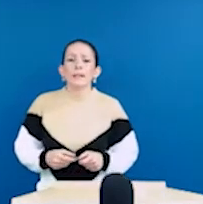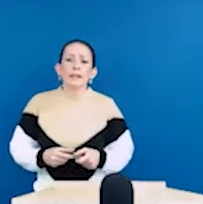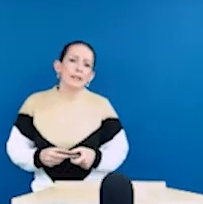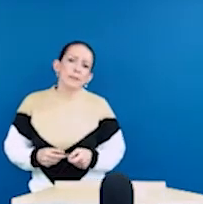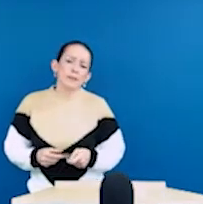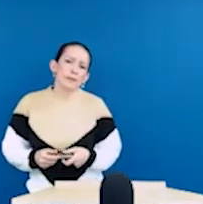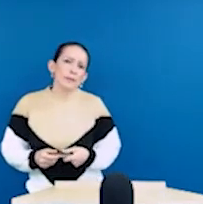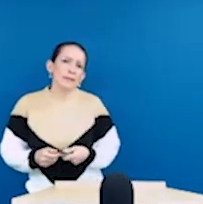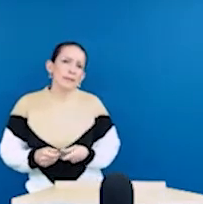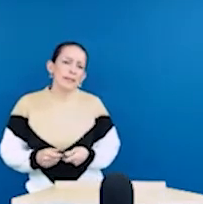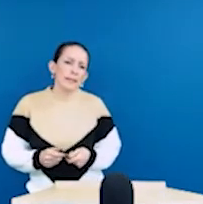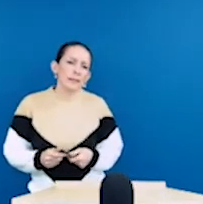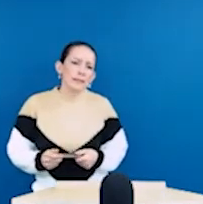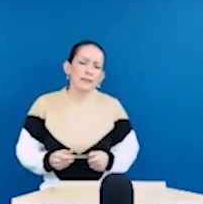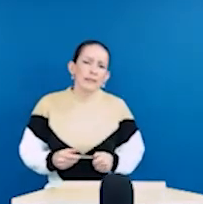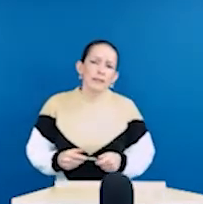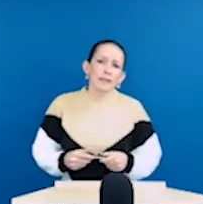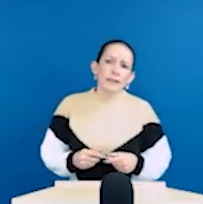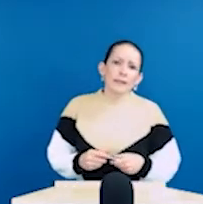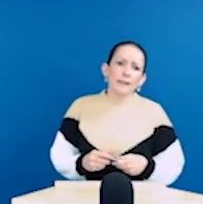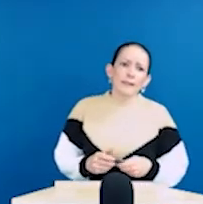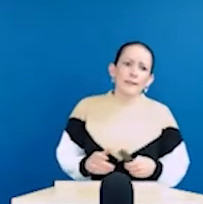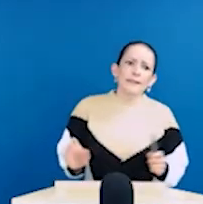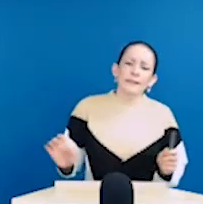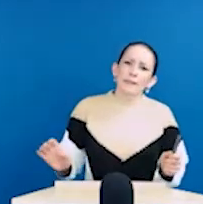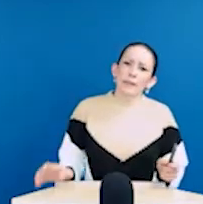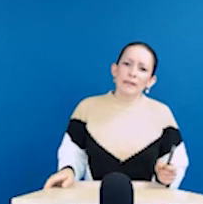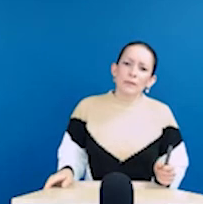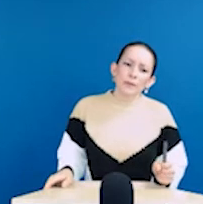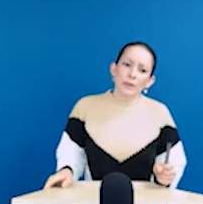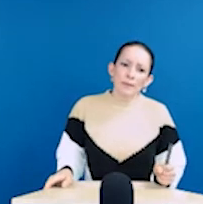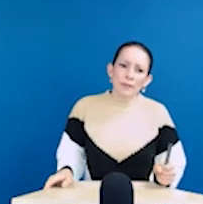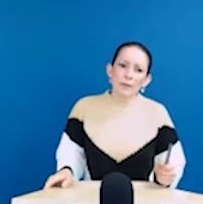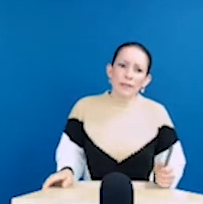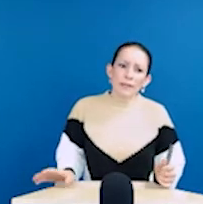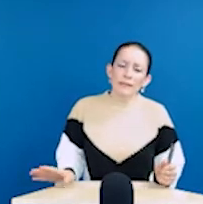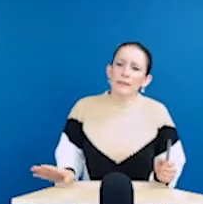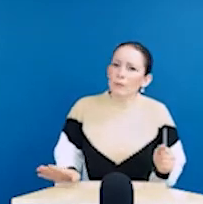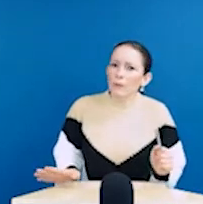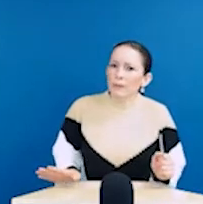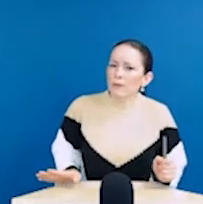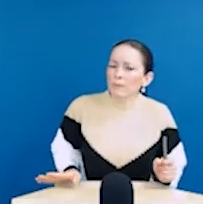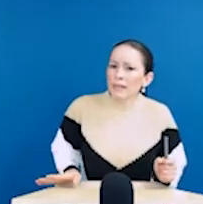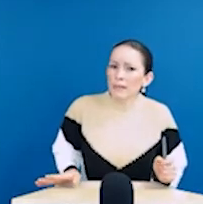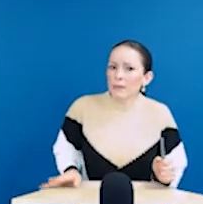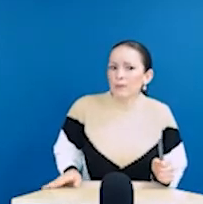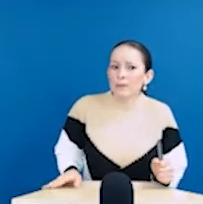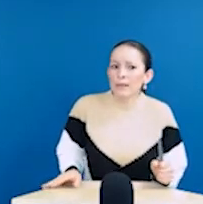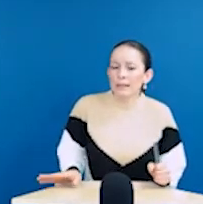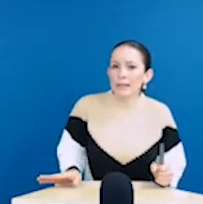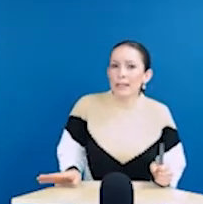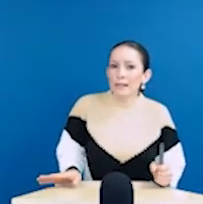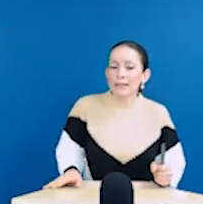común que las personas utilicen lentes y sencillamente tú ves una persona con lentes y tú lo ves normal.